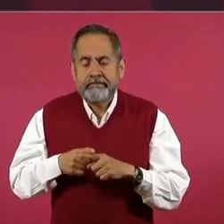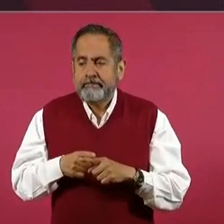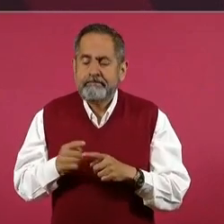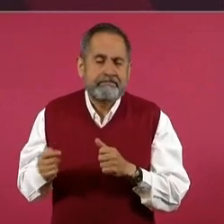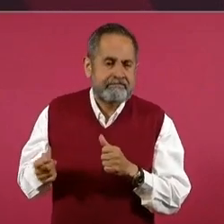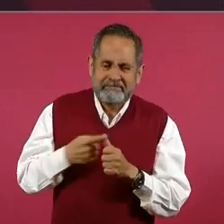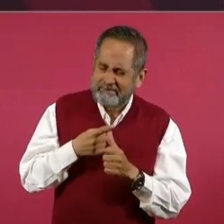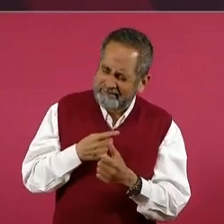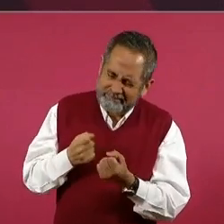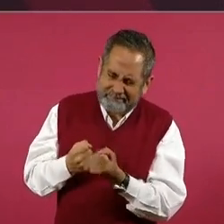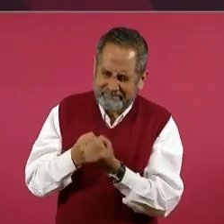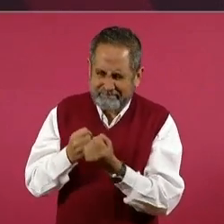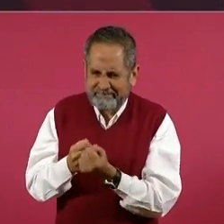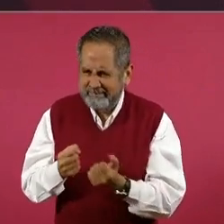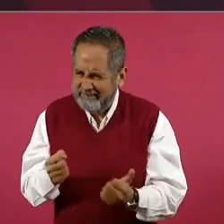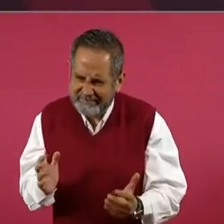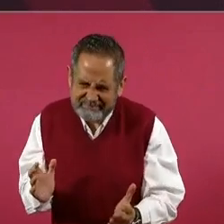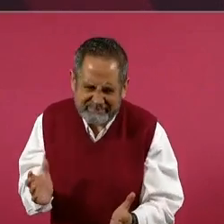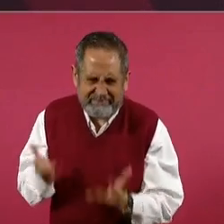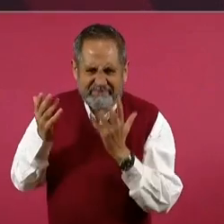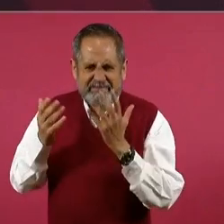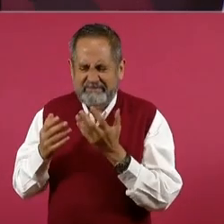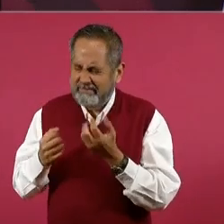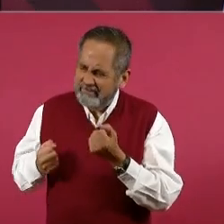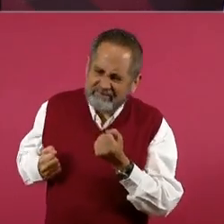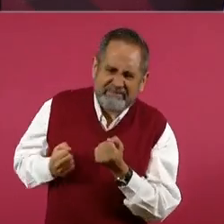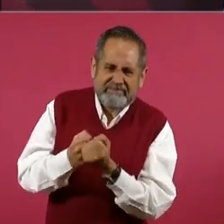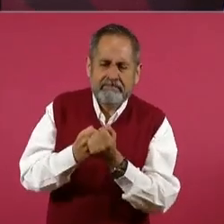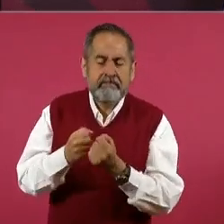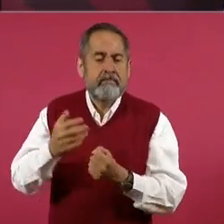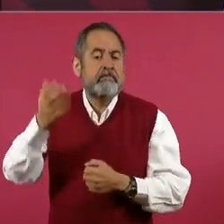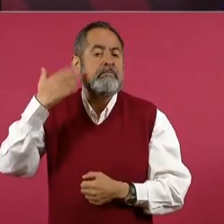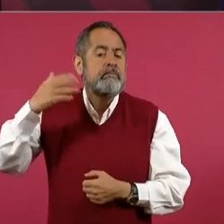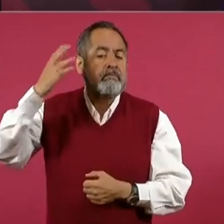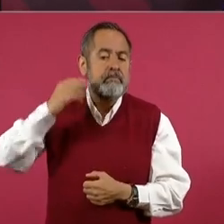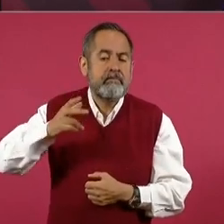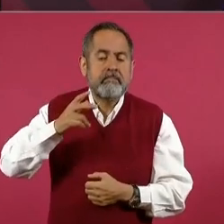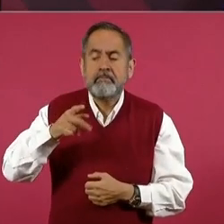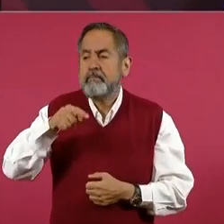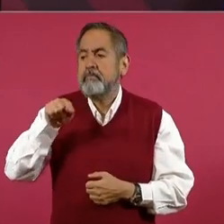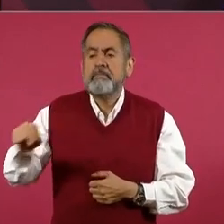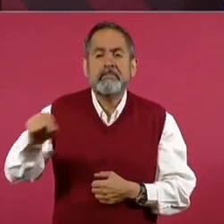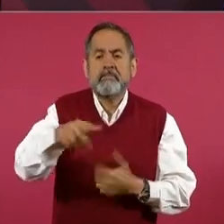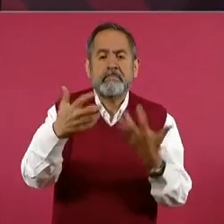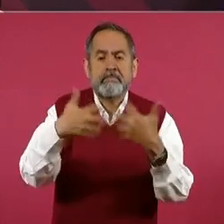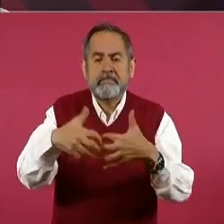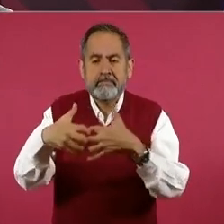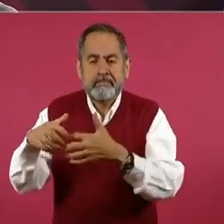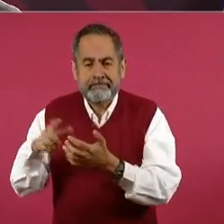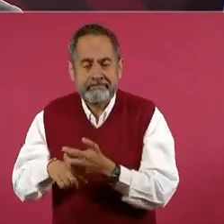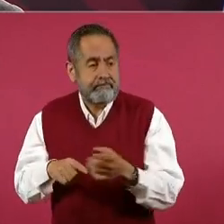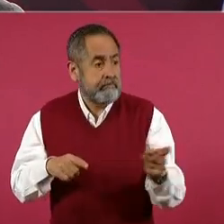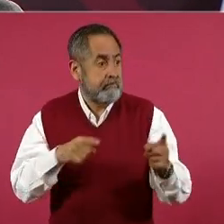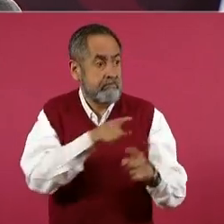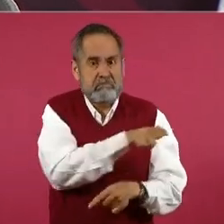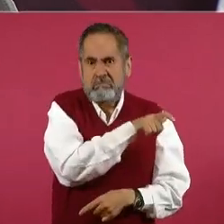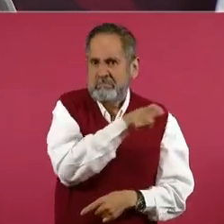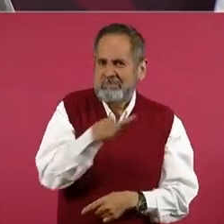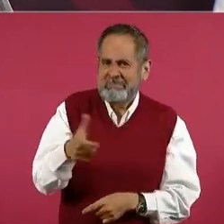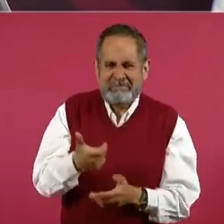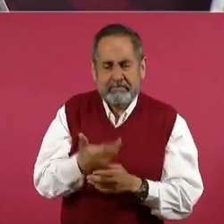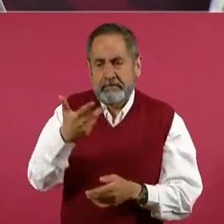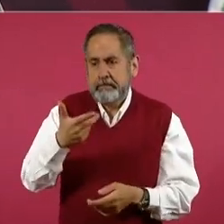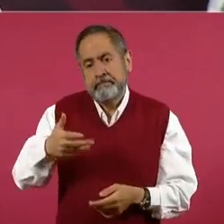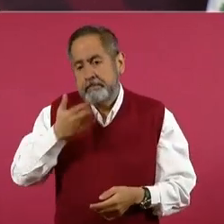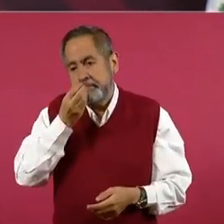levantar las plantas que compraron a precios elevadísimos